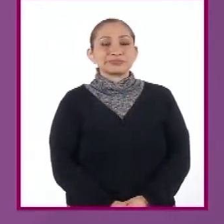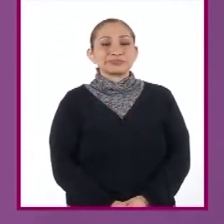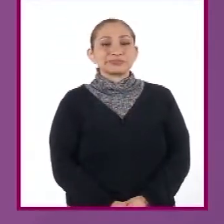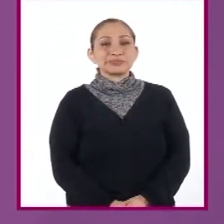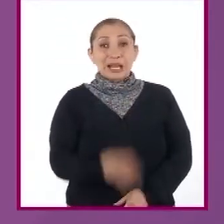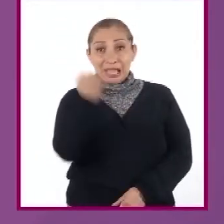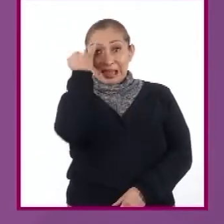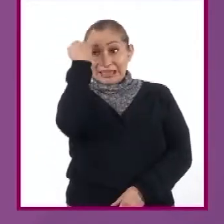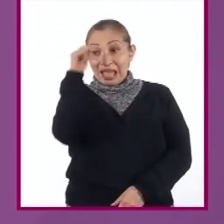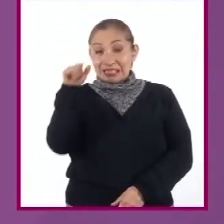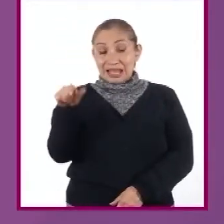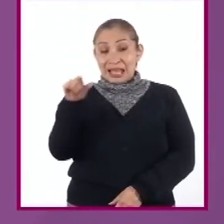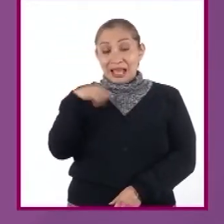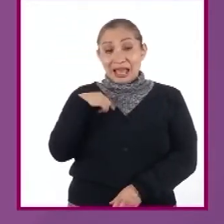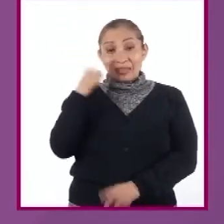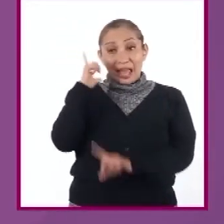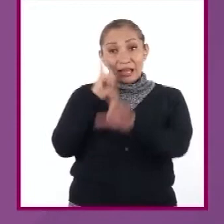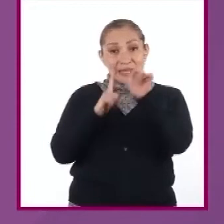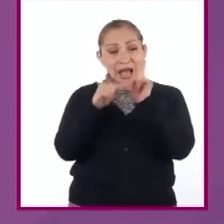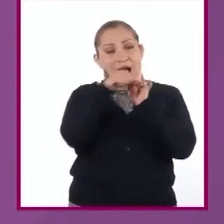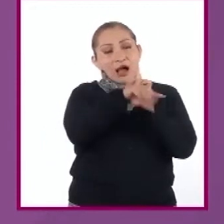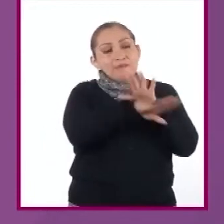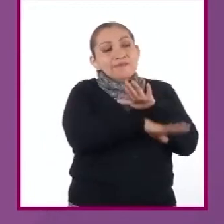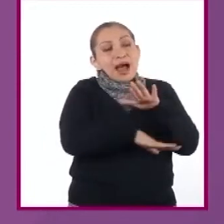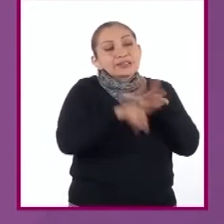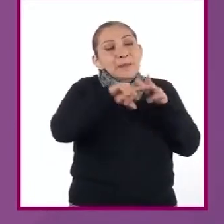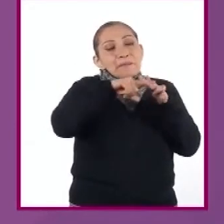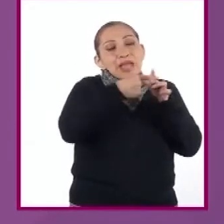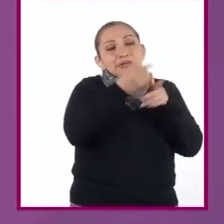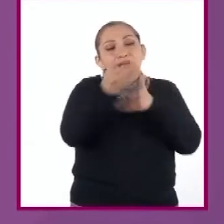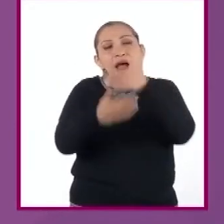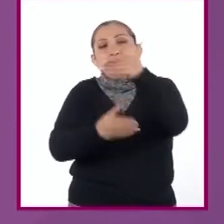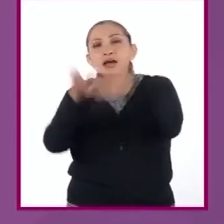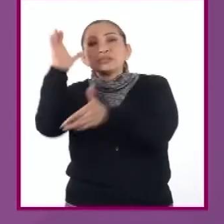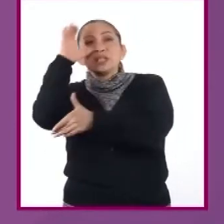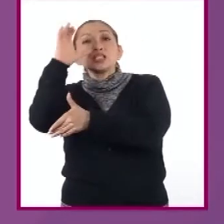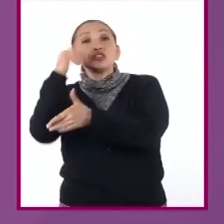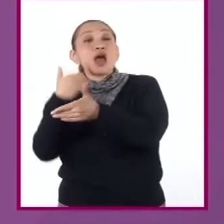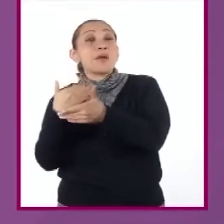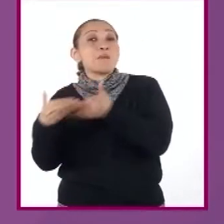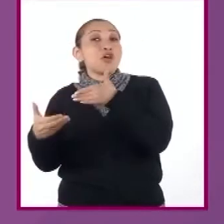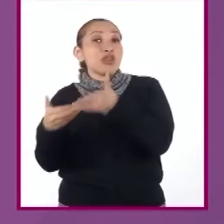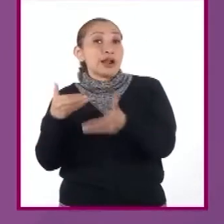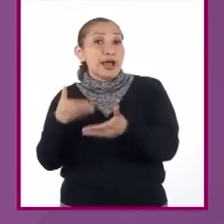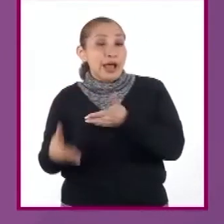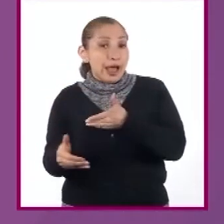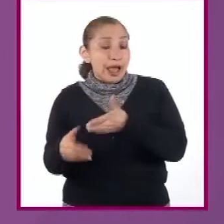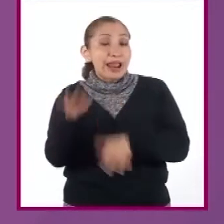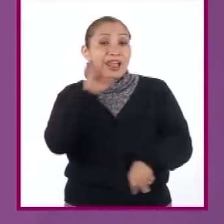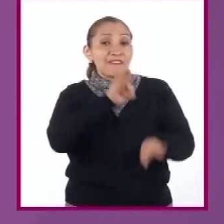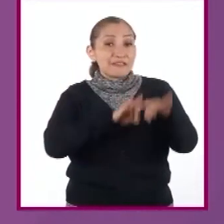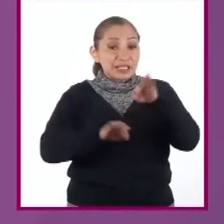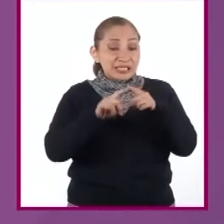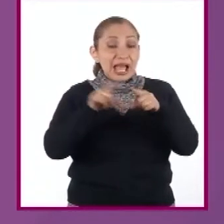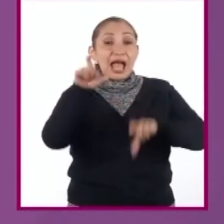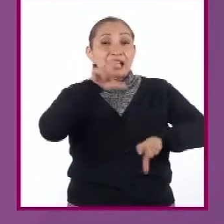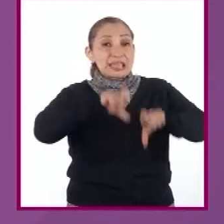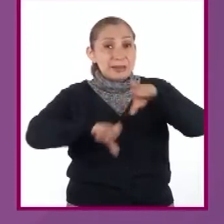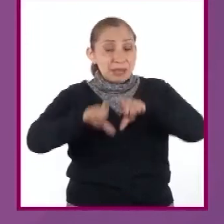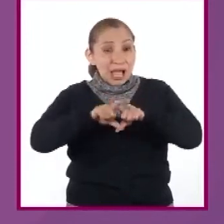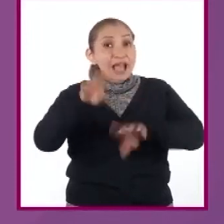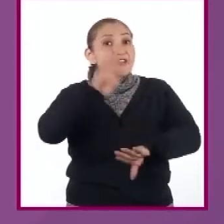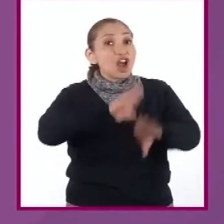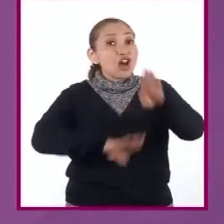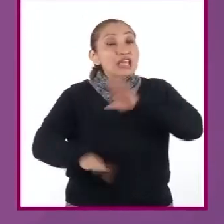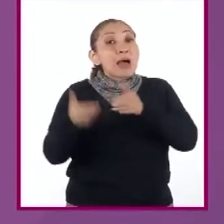Las ideas atomistas griegas son una de las bases del pensamiento científico contemporáneo. La física, la química y la